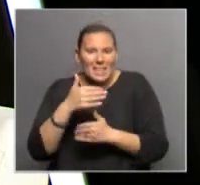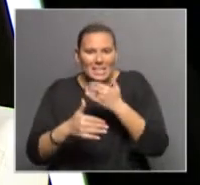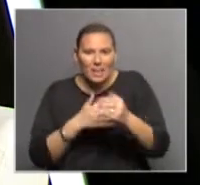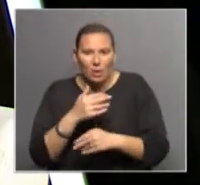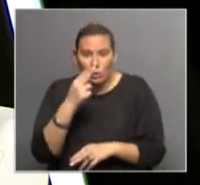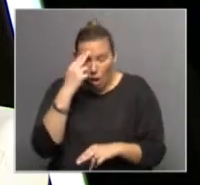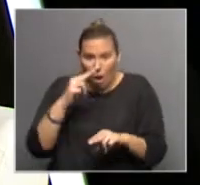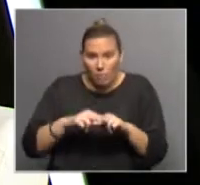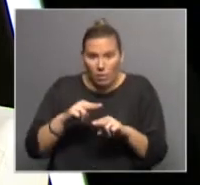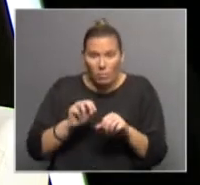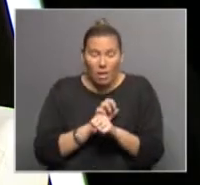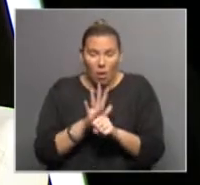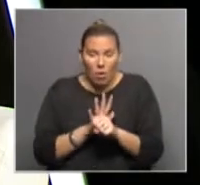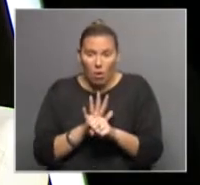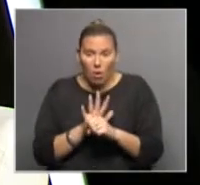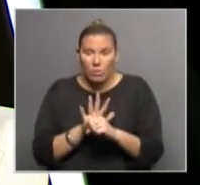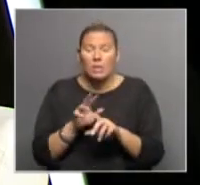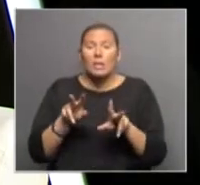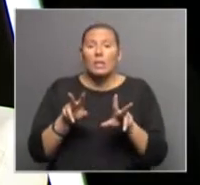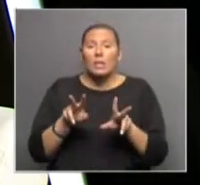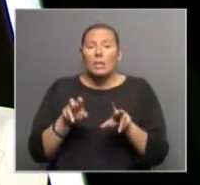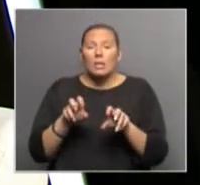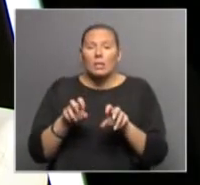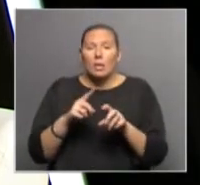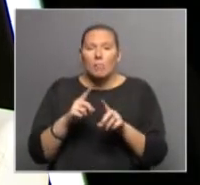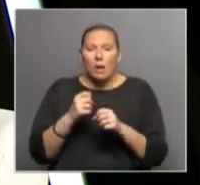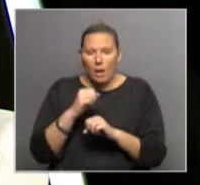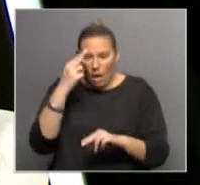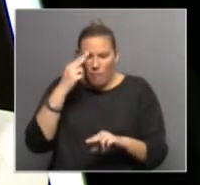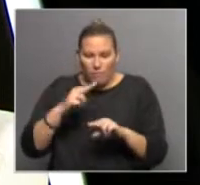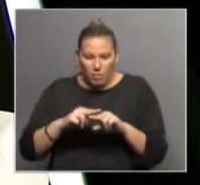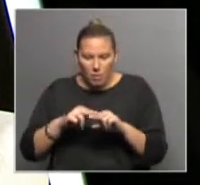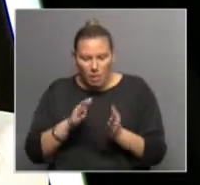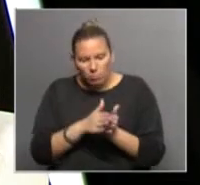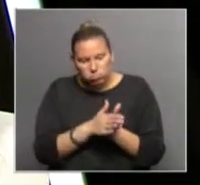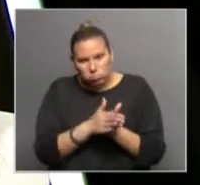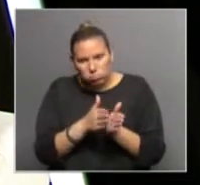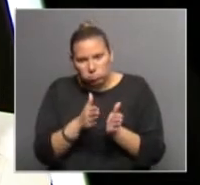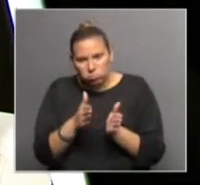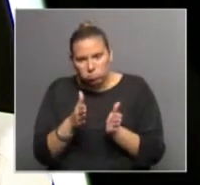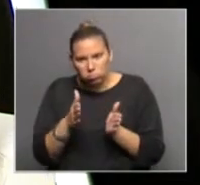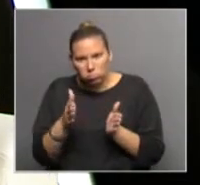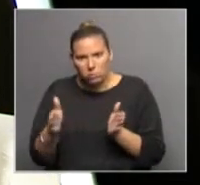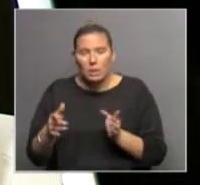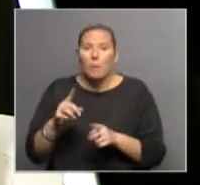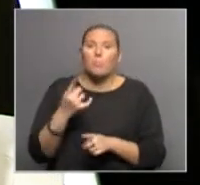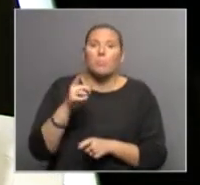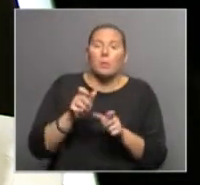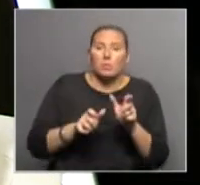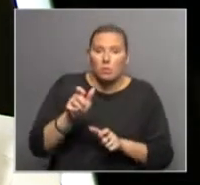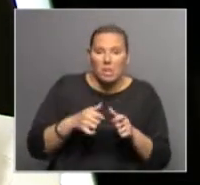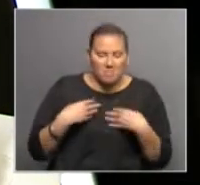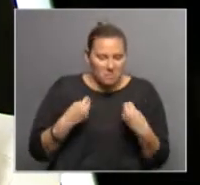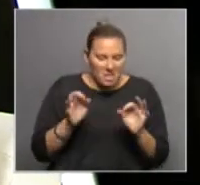la enfermedad COVID-19 en cuanto a lo que es padecer, el tránsito por la enfermedad, desde aquellos que dicen que no